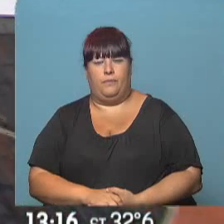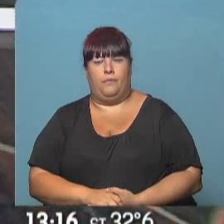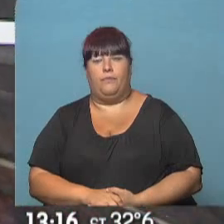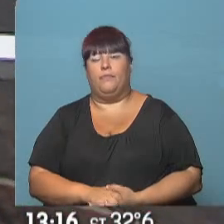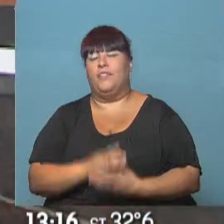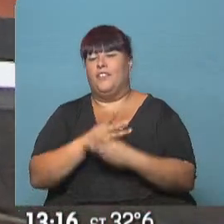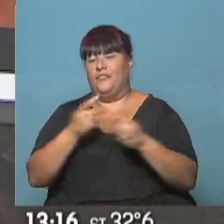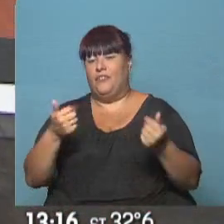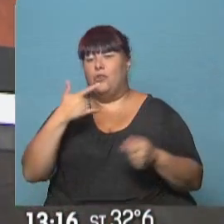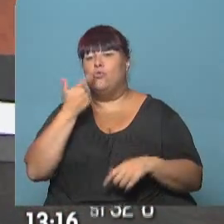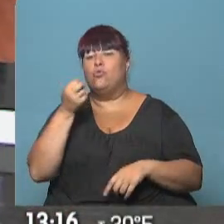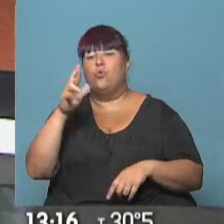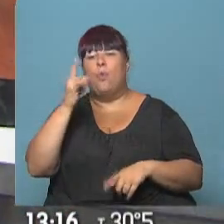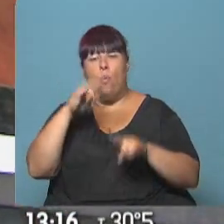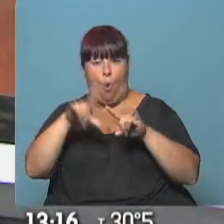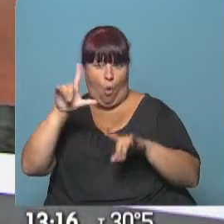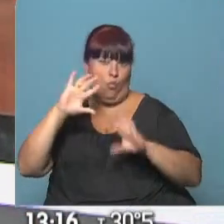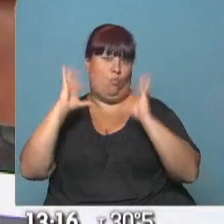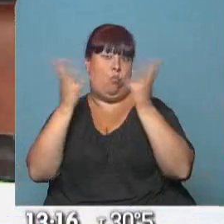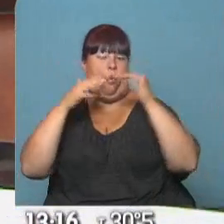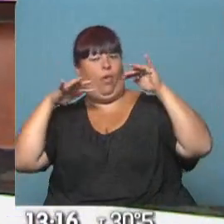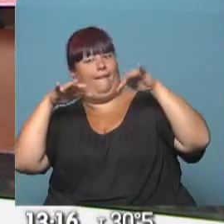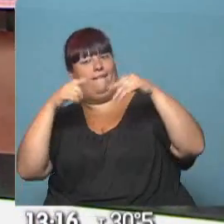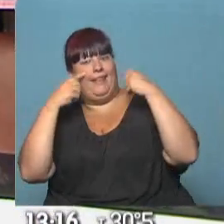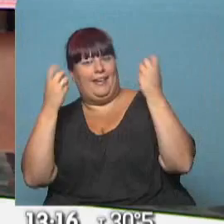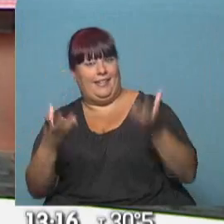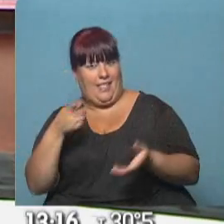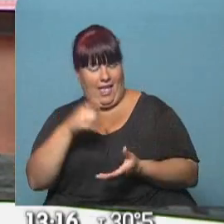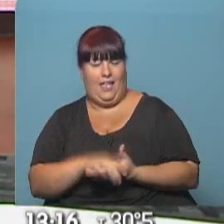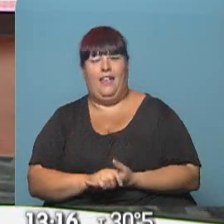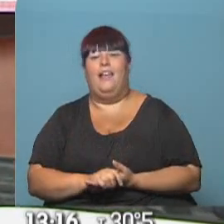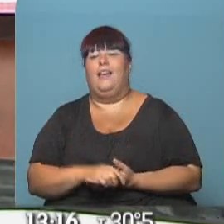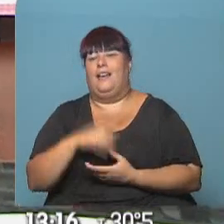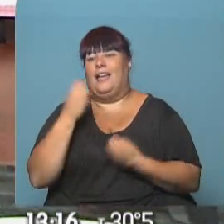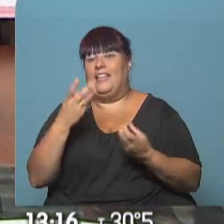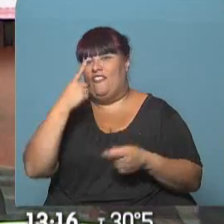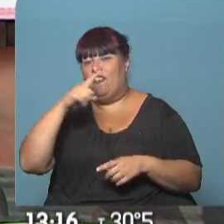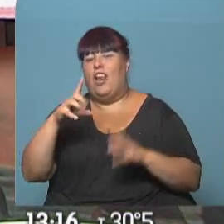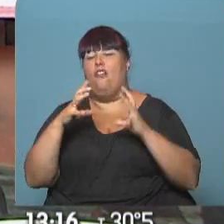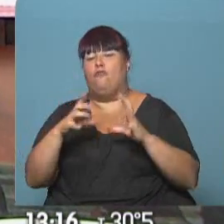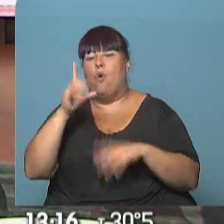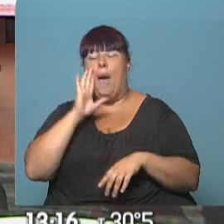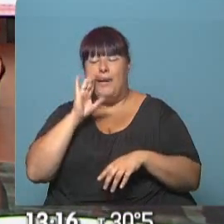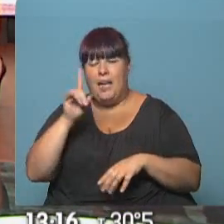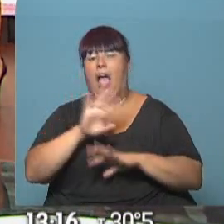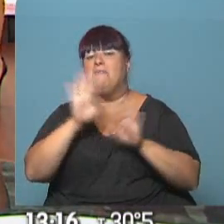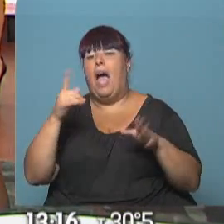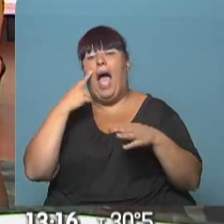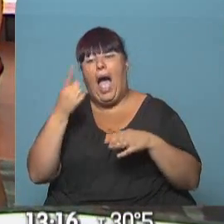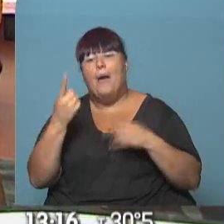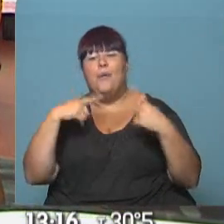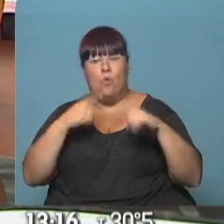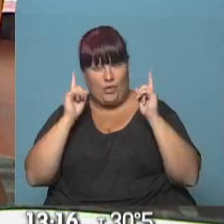final del Super Bowl, por supuesto. Todo el mundo tenía puestos allí los ojos, que pasaba en la final del fútbol americano, pero vamos a hablar un poco